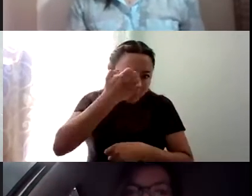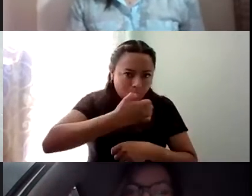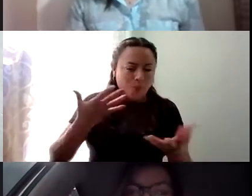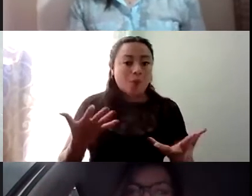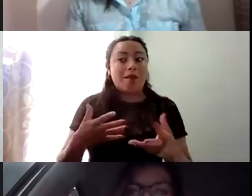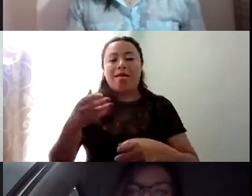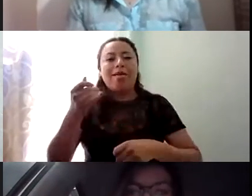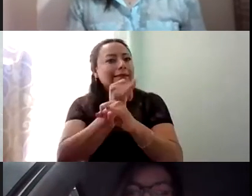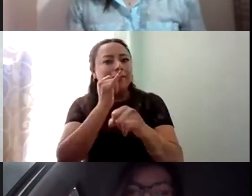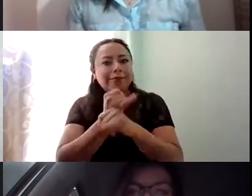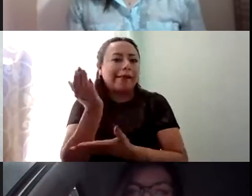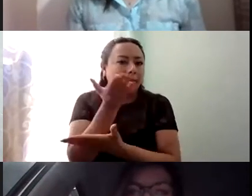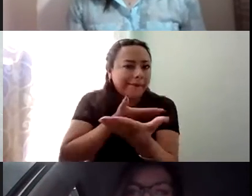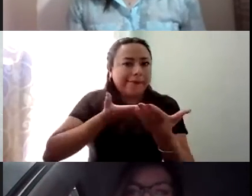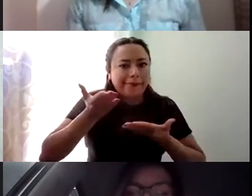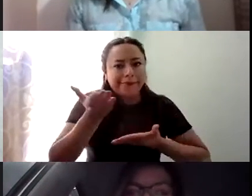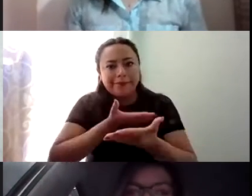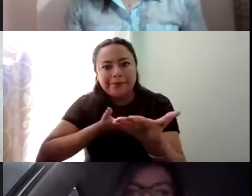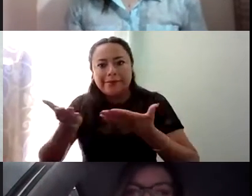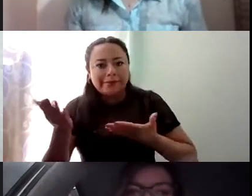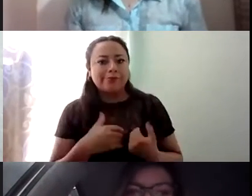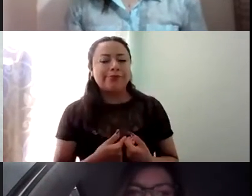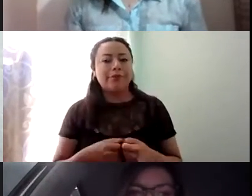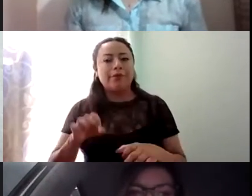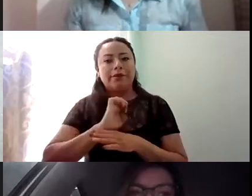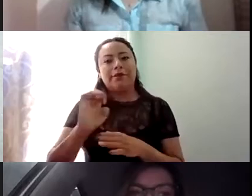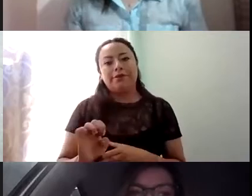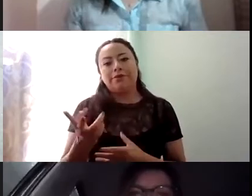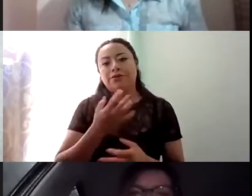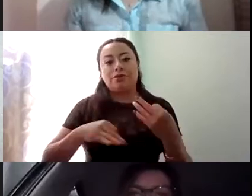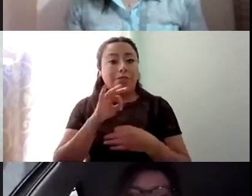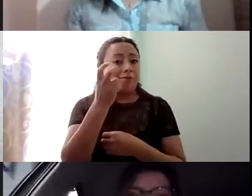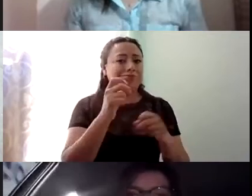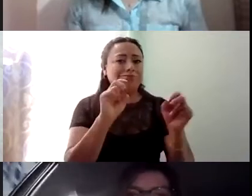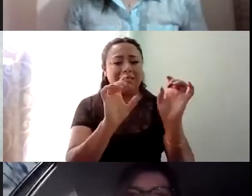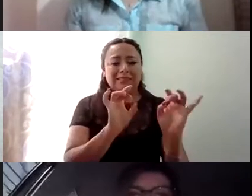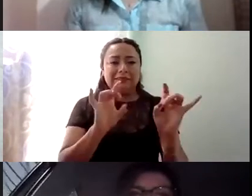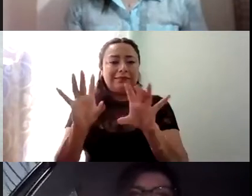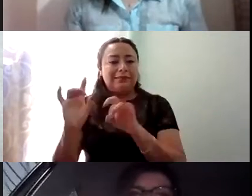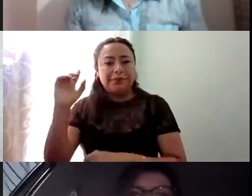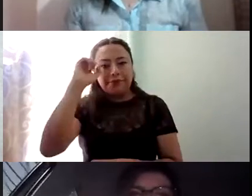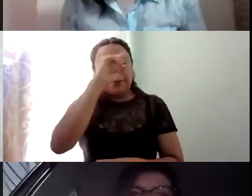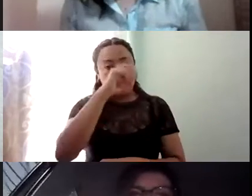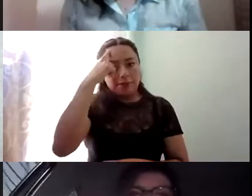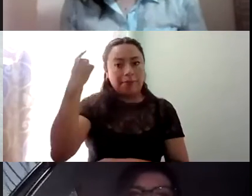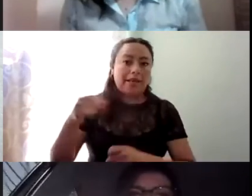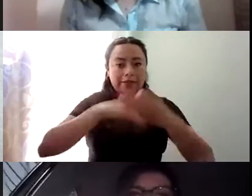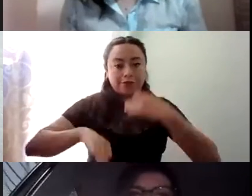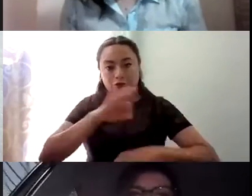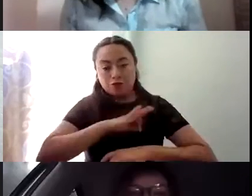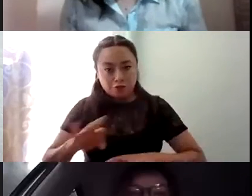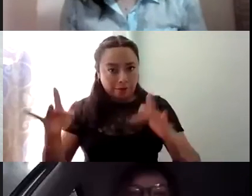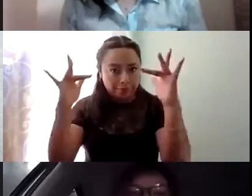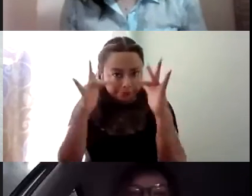tienen que estar vigilando las condiciones para que todos puedan conectarse tanto a la